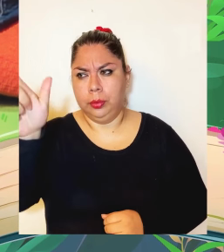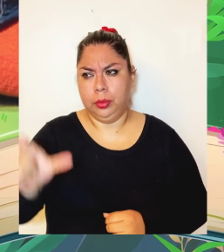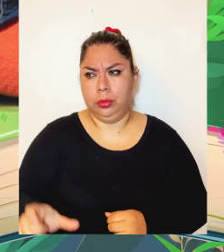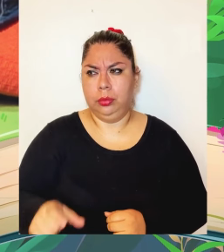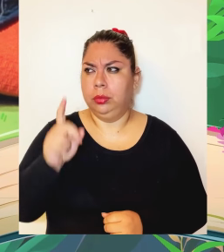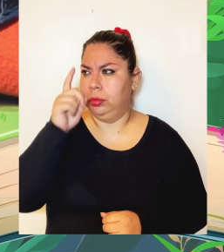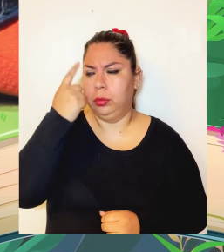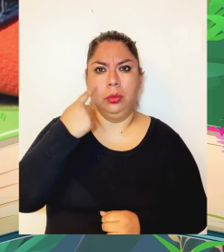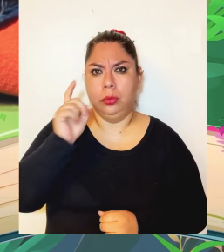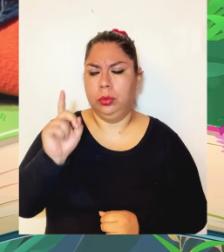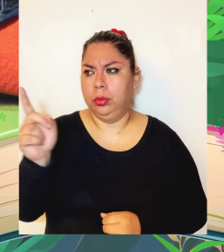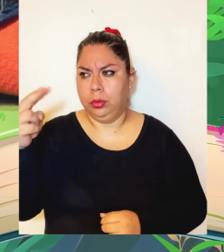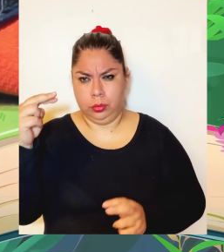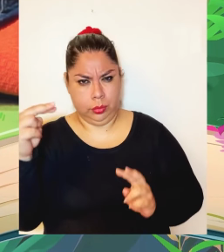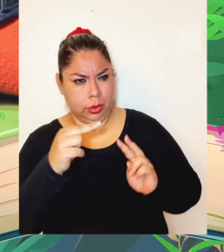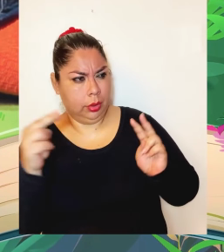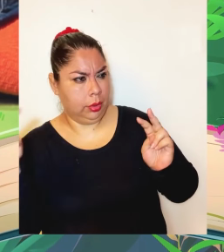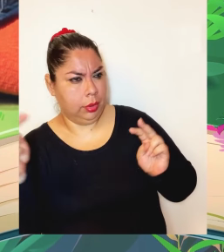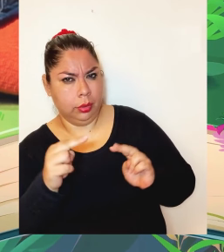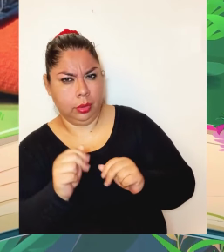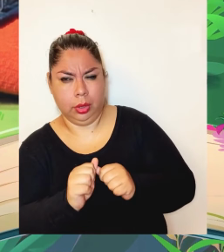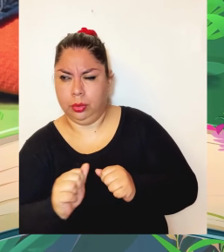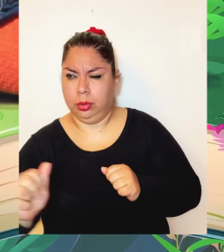de pugia de gango.